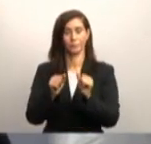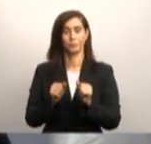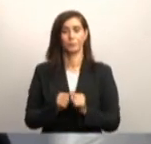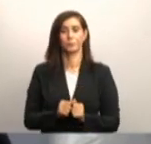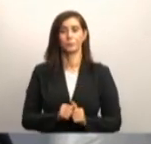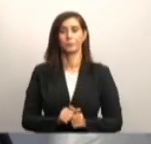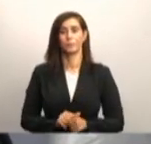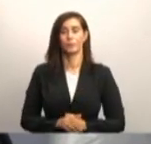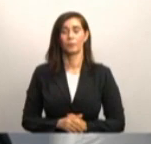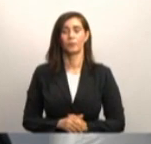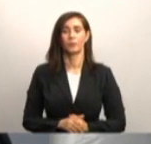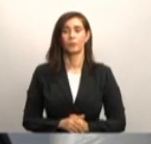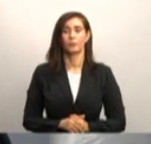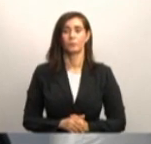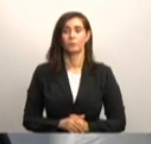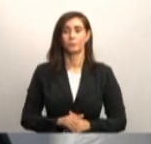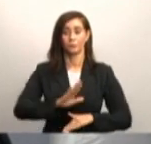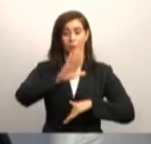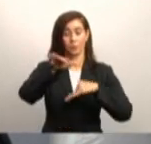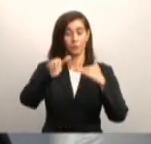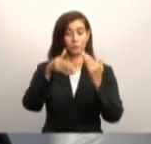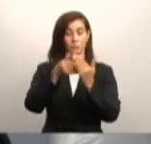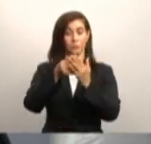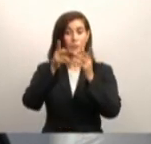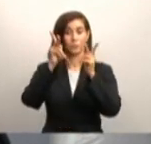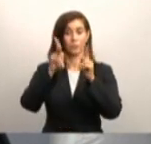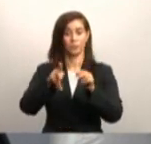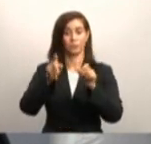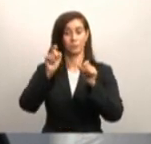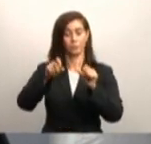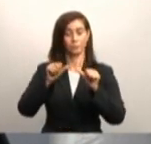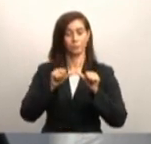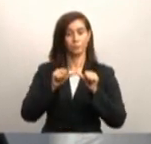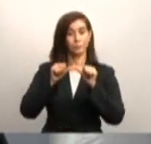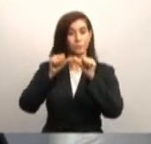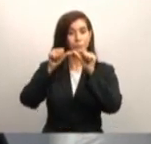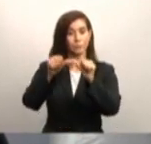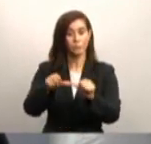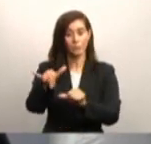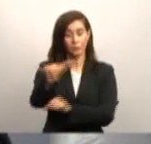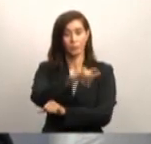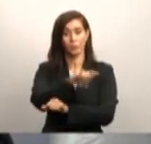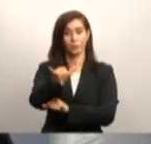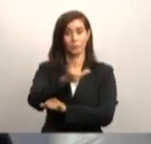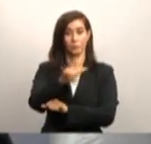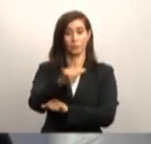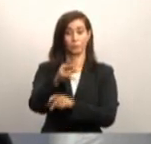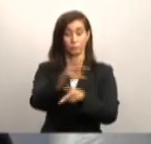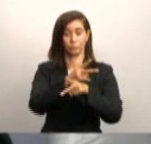La población tiene que continuar con las medidas de protección